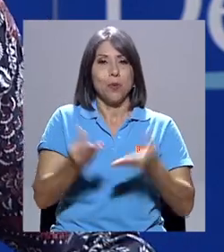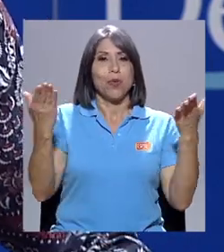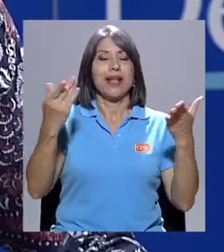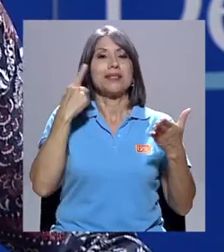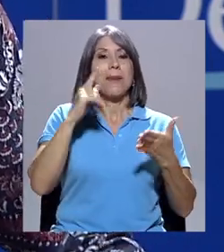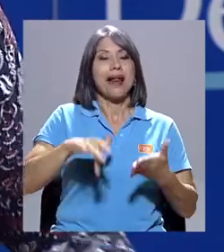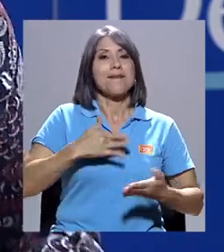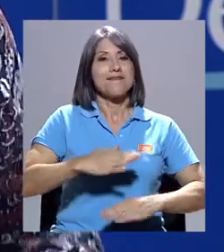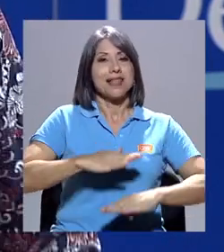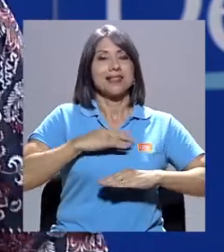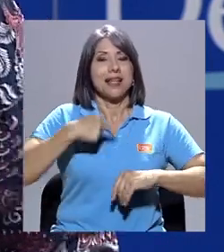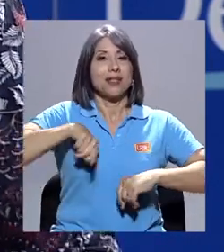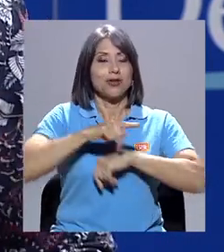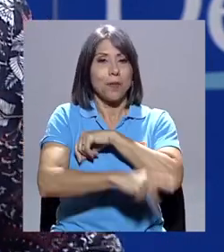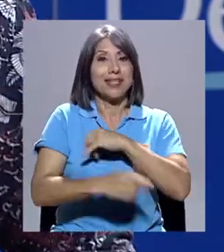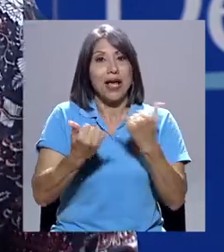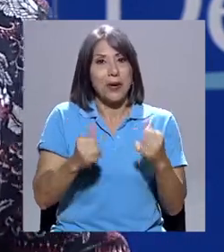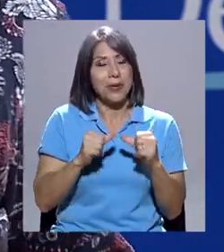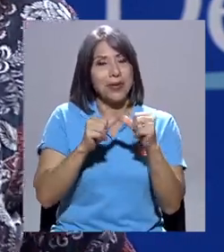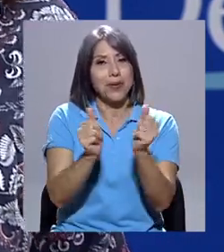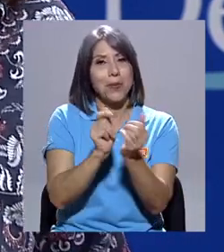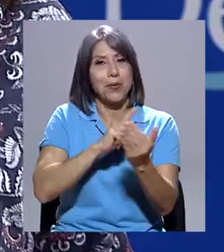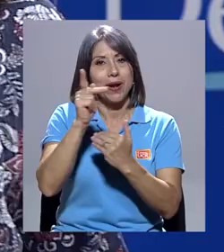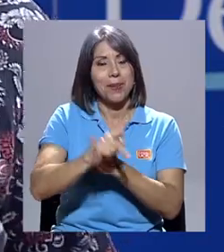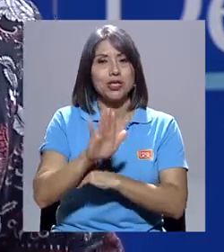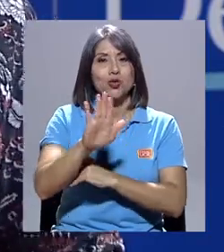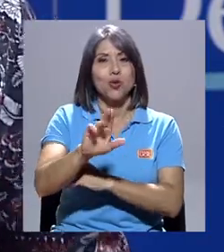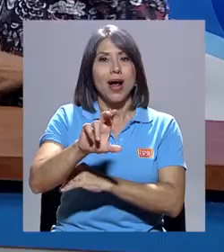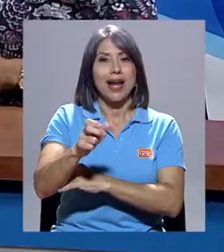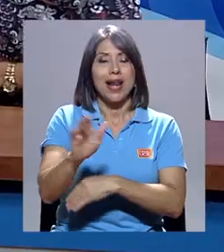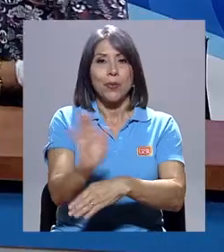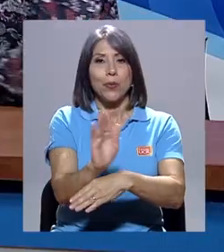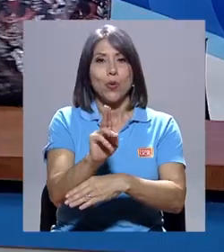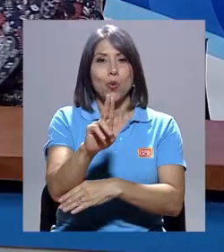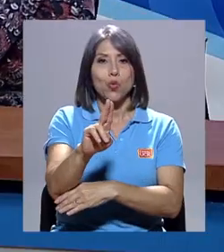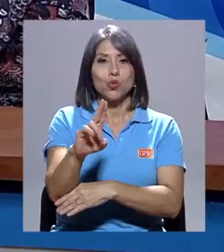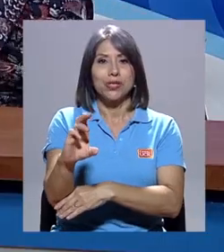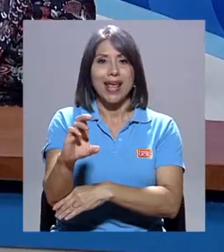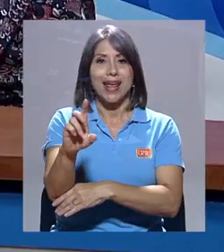bienestar de nuestro país lo dejo en compañía de la programación de su canal user